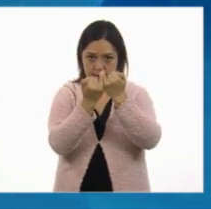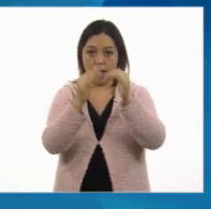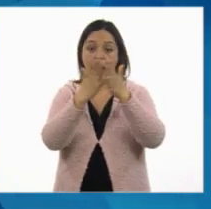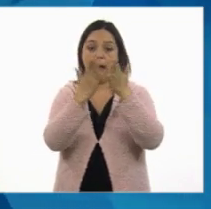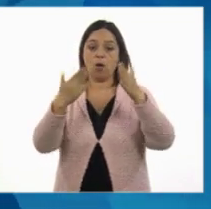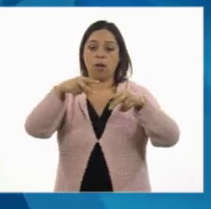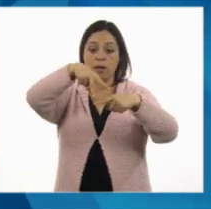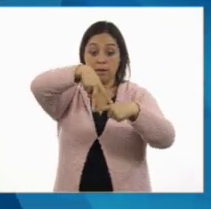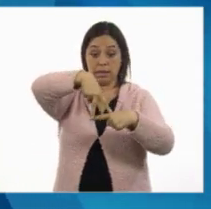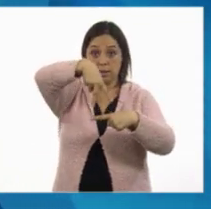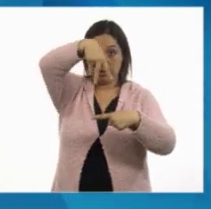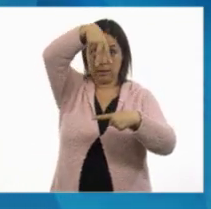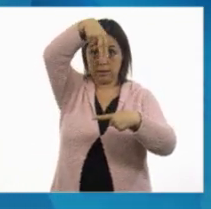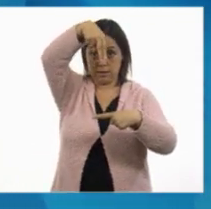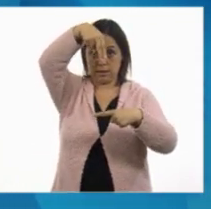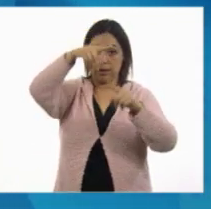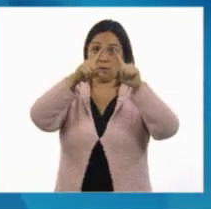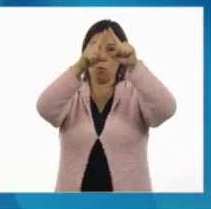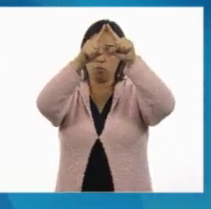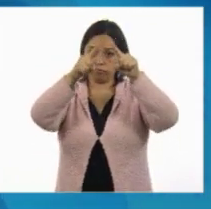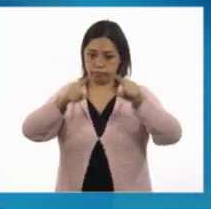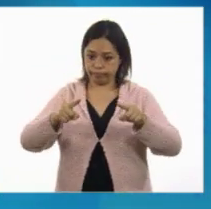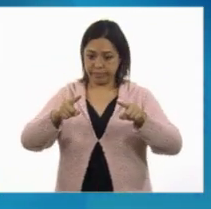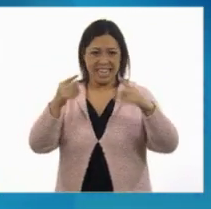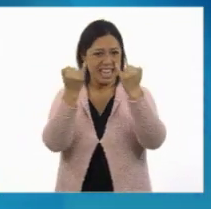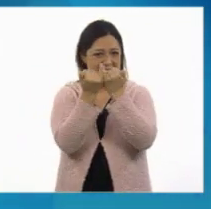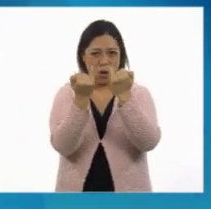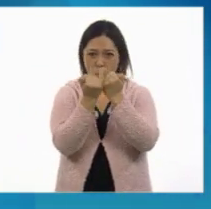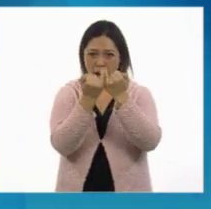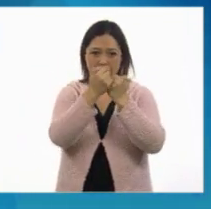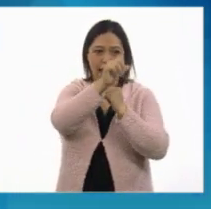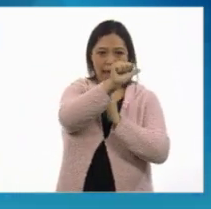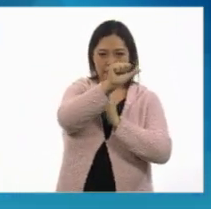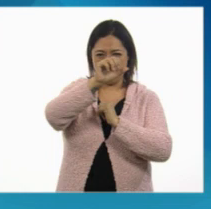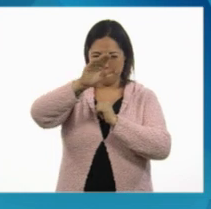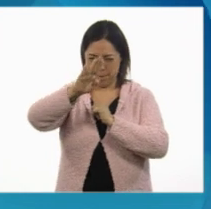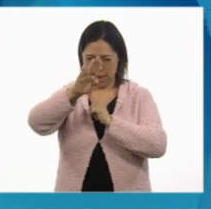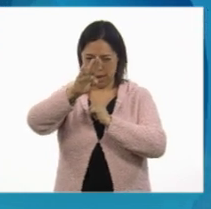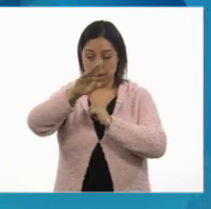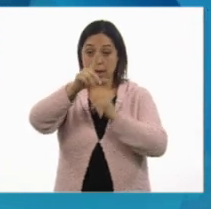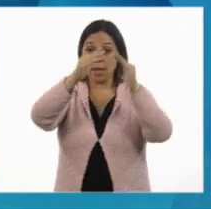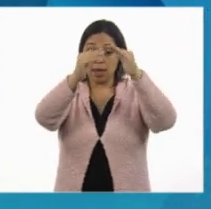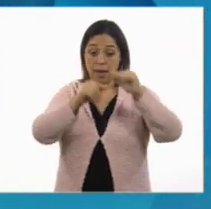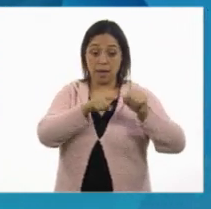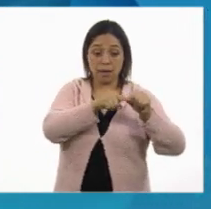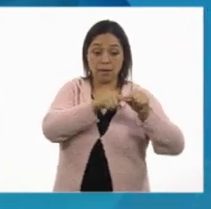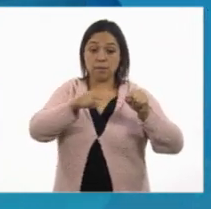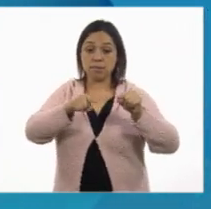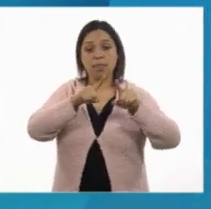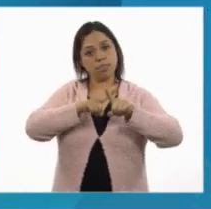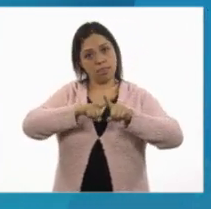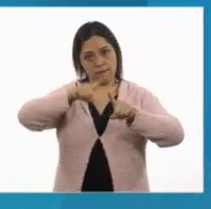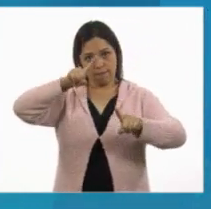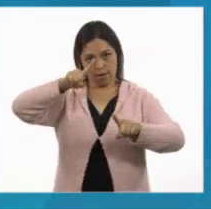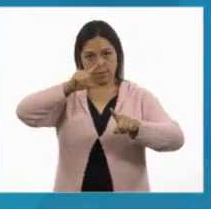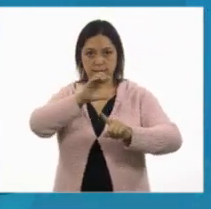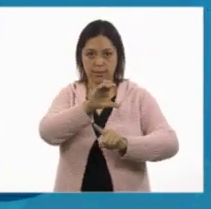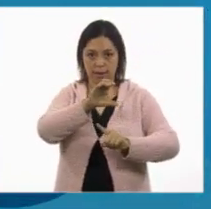Tienen dos lados con igual longitud, A y B minúscula, y un lado de distinta medida, C